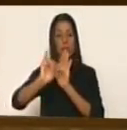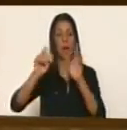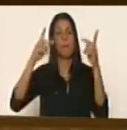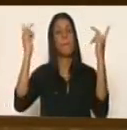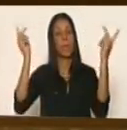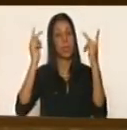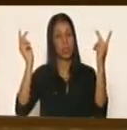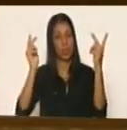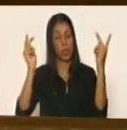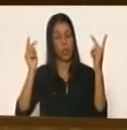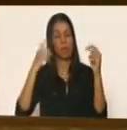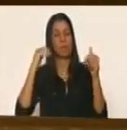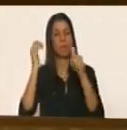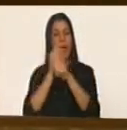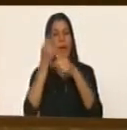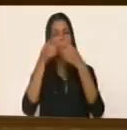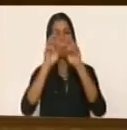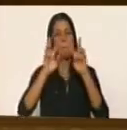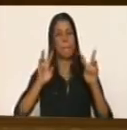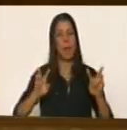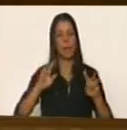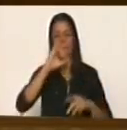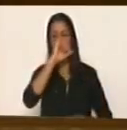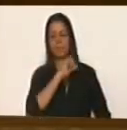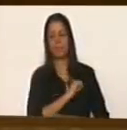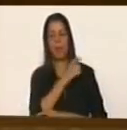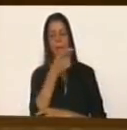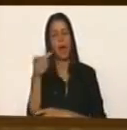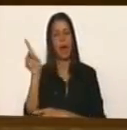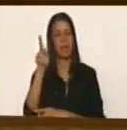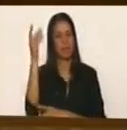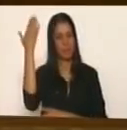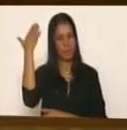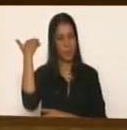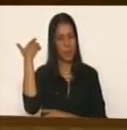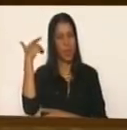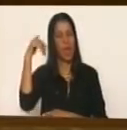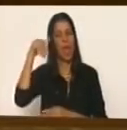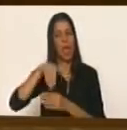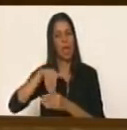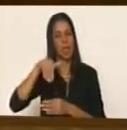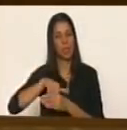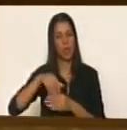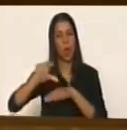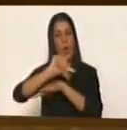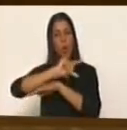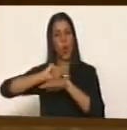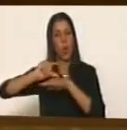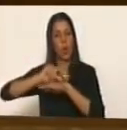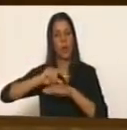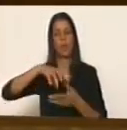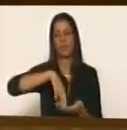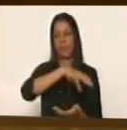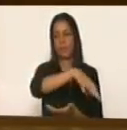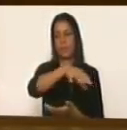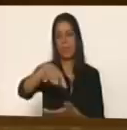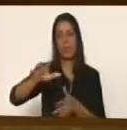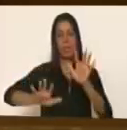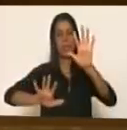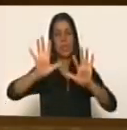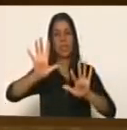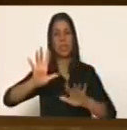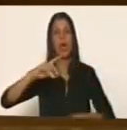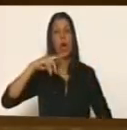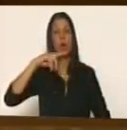la Venezuela de paz, de la Venezuela patriota en las elecciones regionales del 15 de octubre. Esta